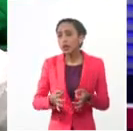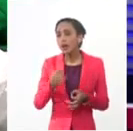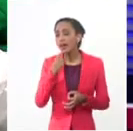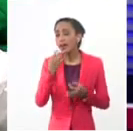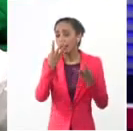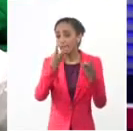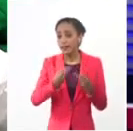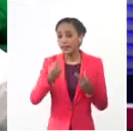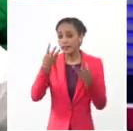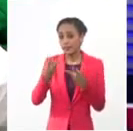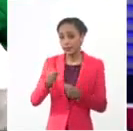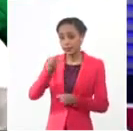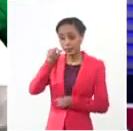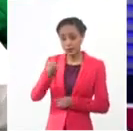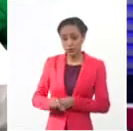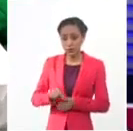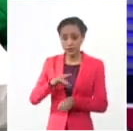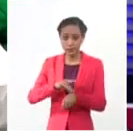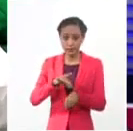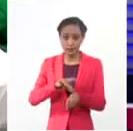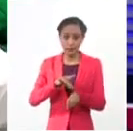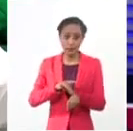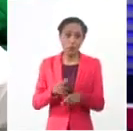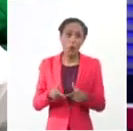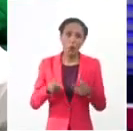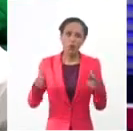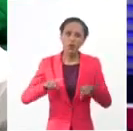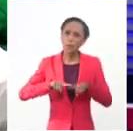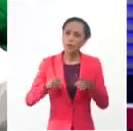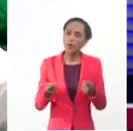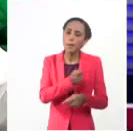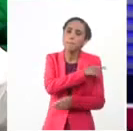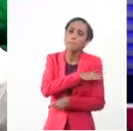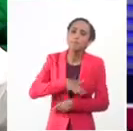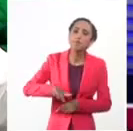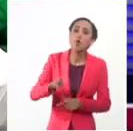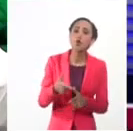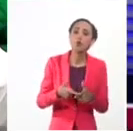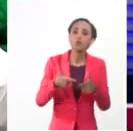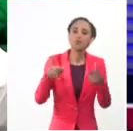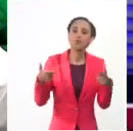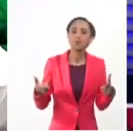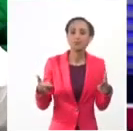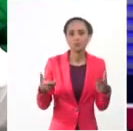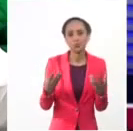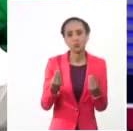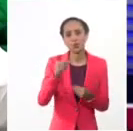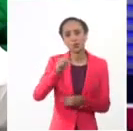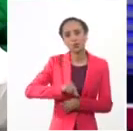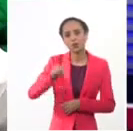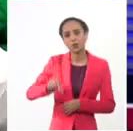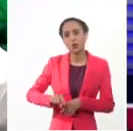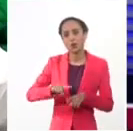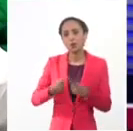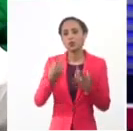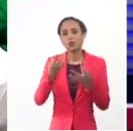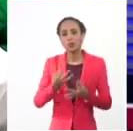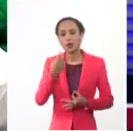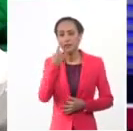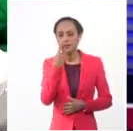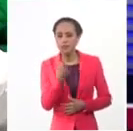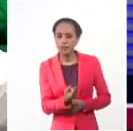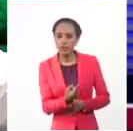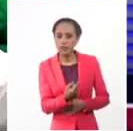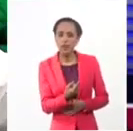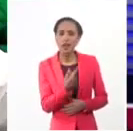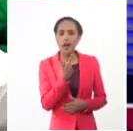casos absolutos es grande porque su población es grande. Por eso siempre preferimos analizar por tasa de incidencia, que